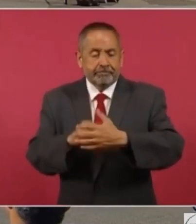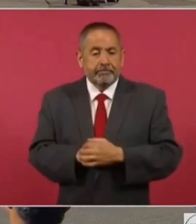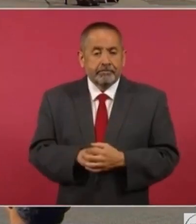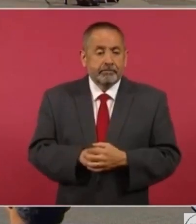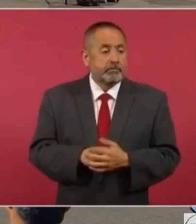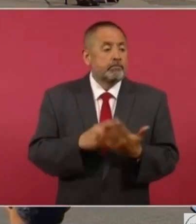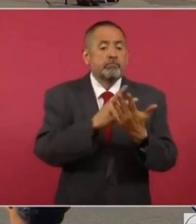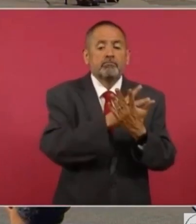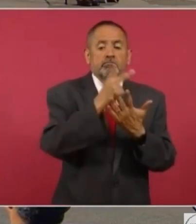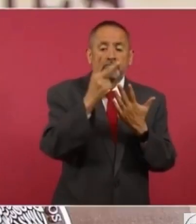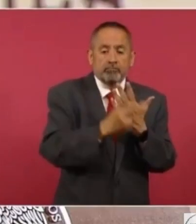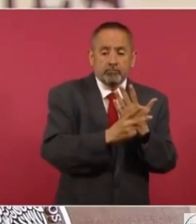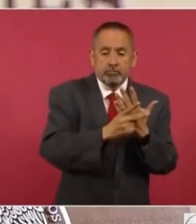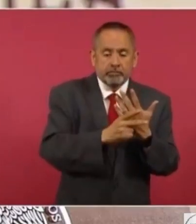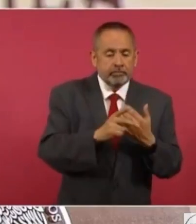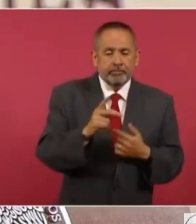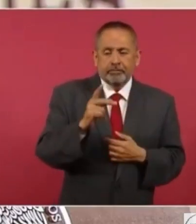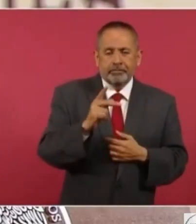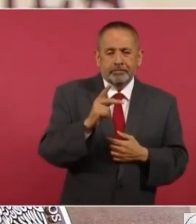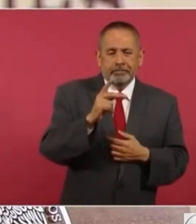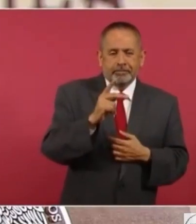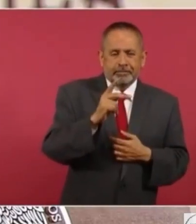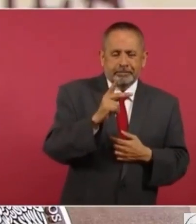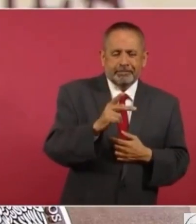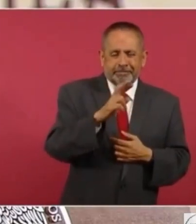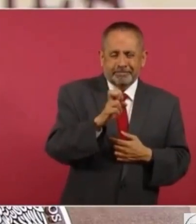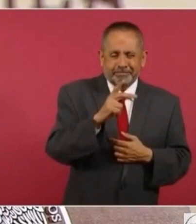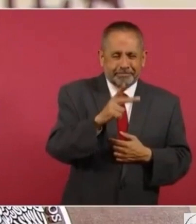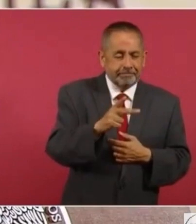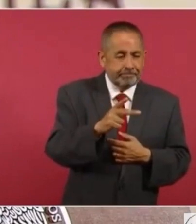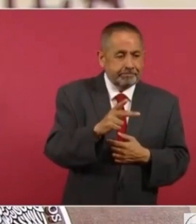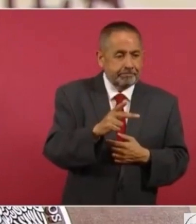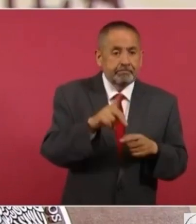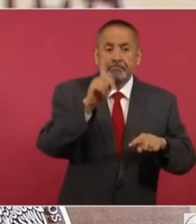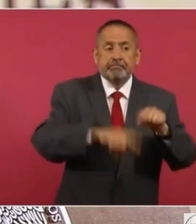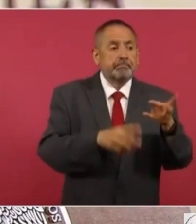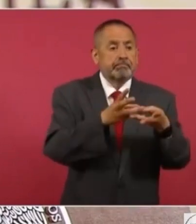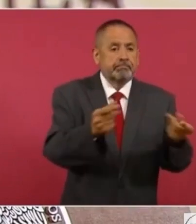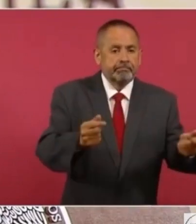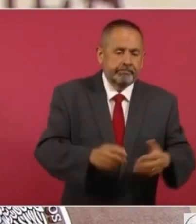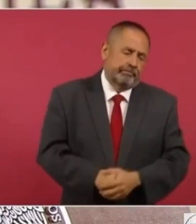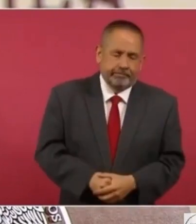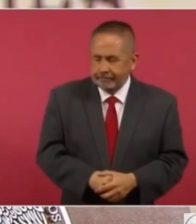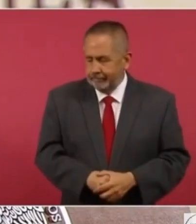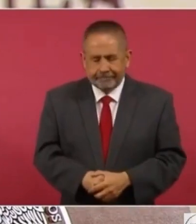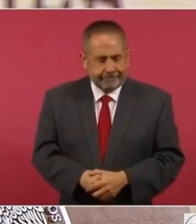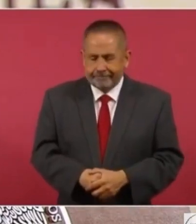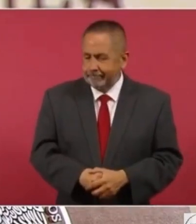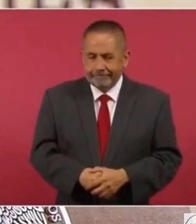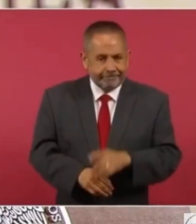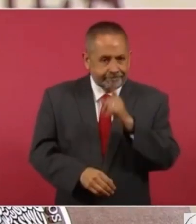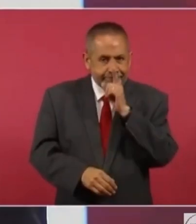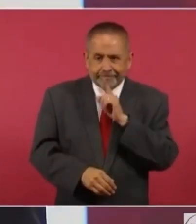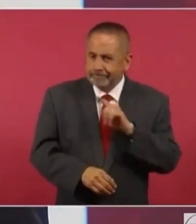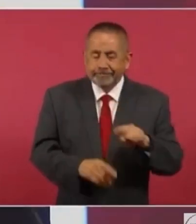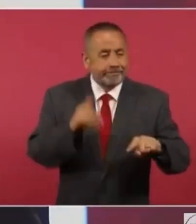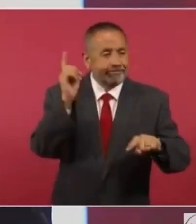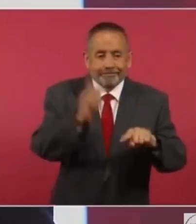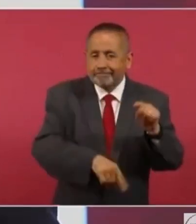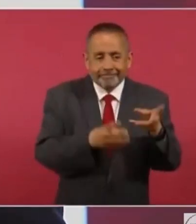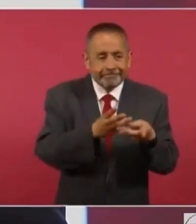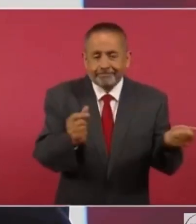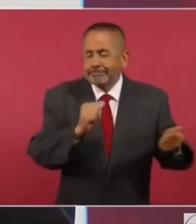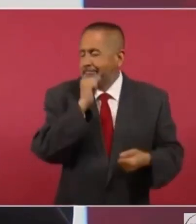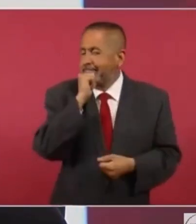Desaparece el programa de resultados electorales preliminares. El programa no va a